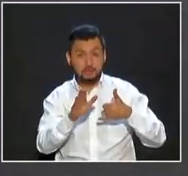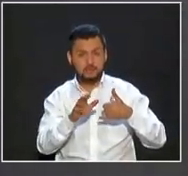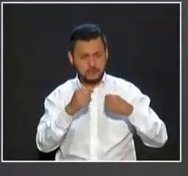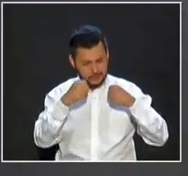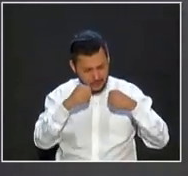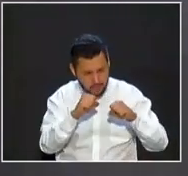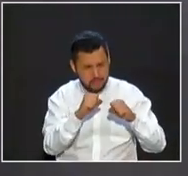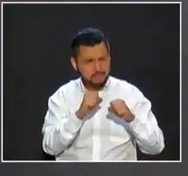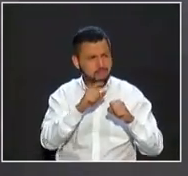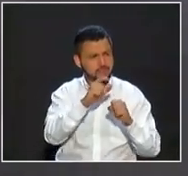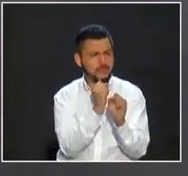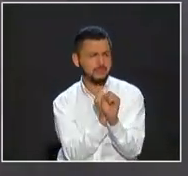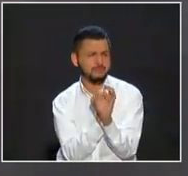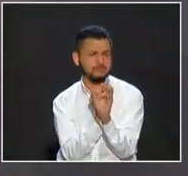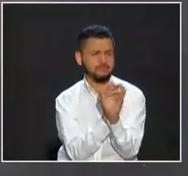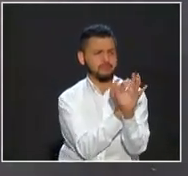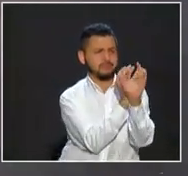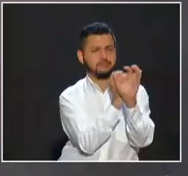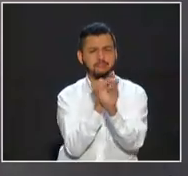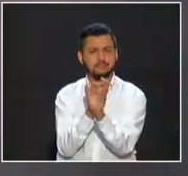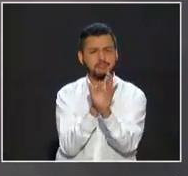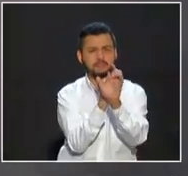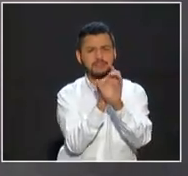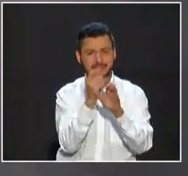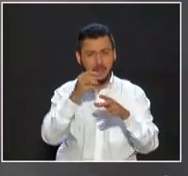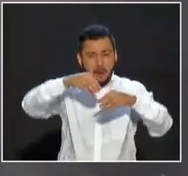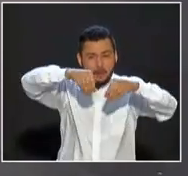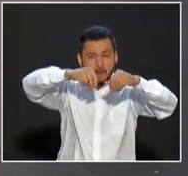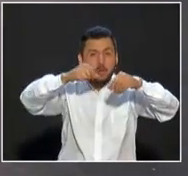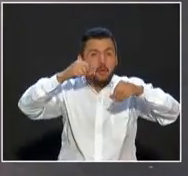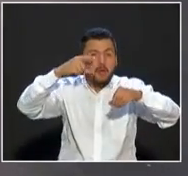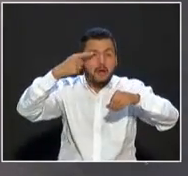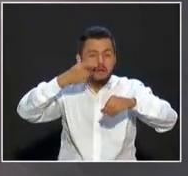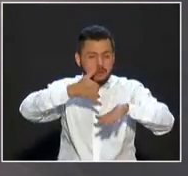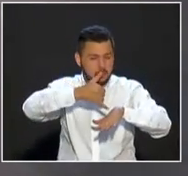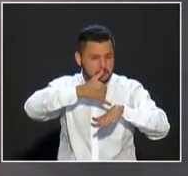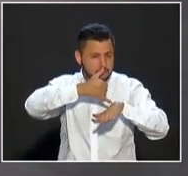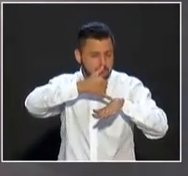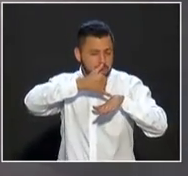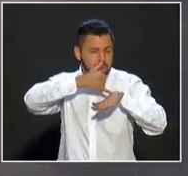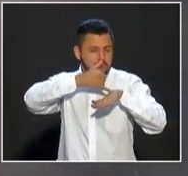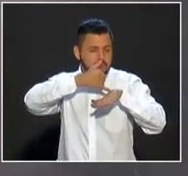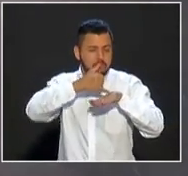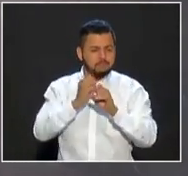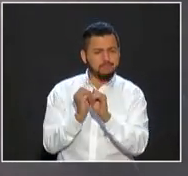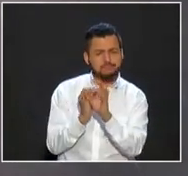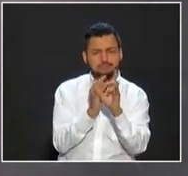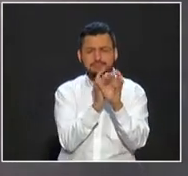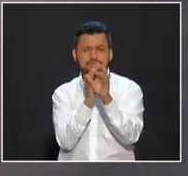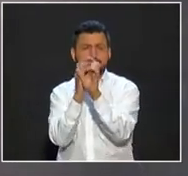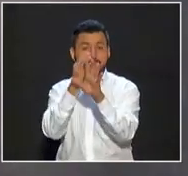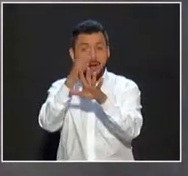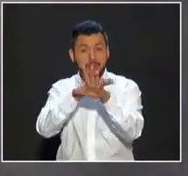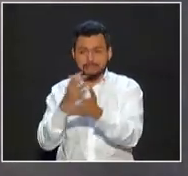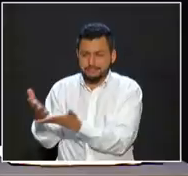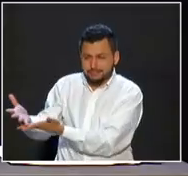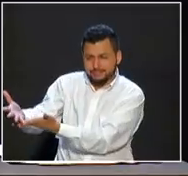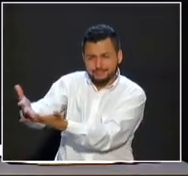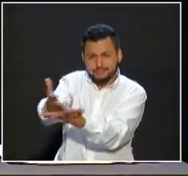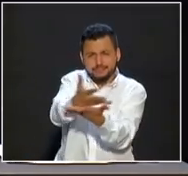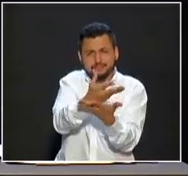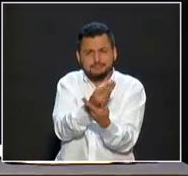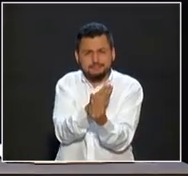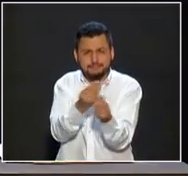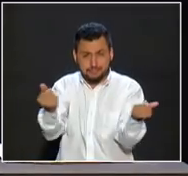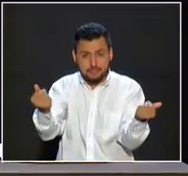por ciento puntualmente candidato cuál será su estrategia para combatir la siembra de coca usarán